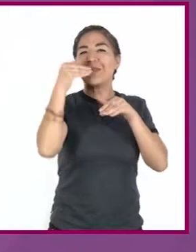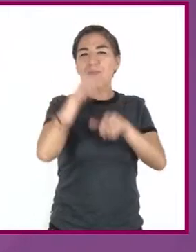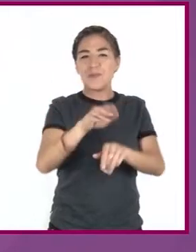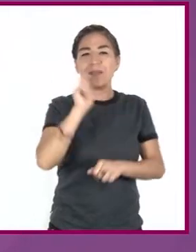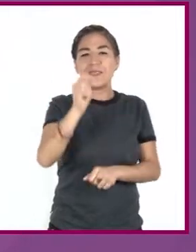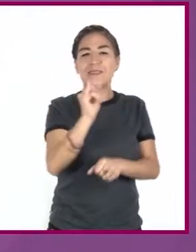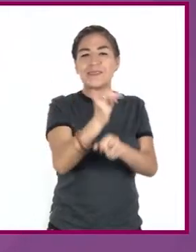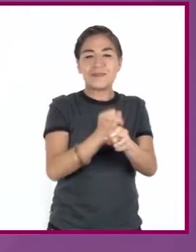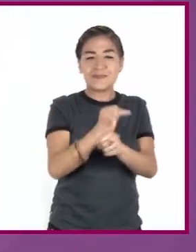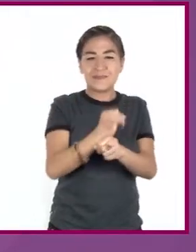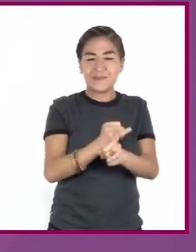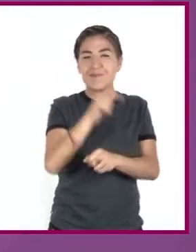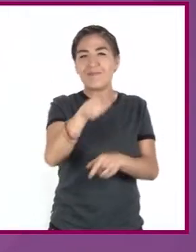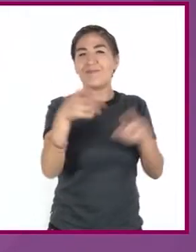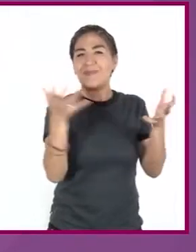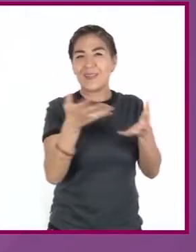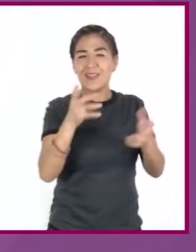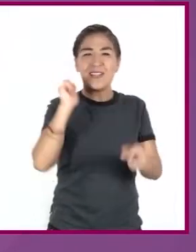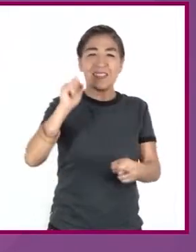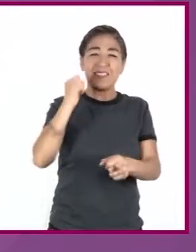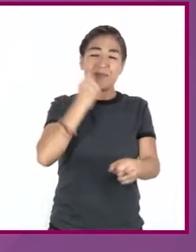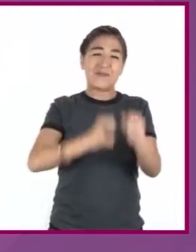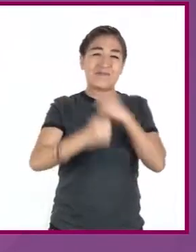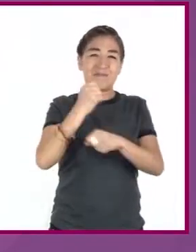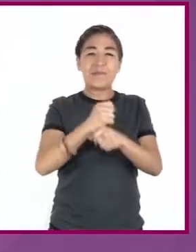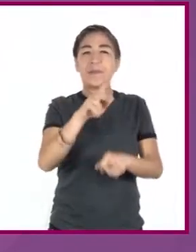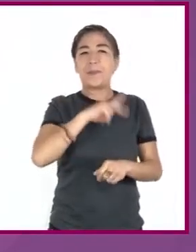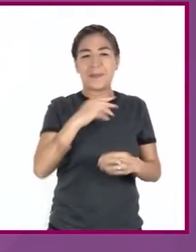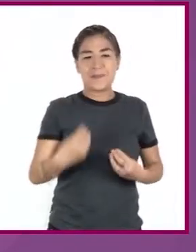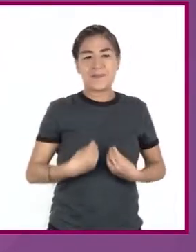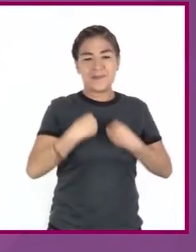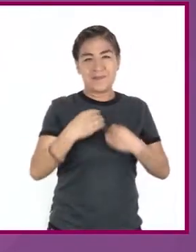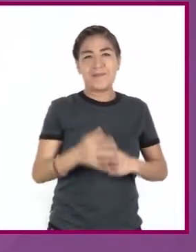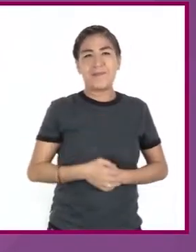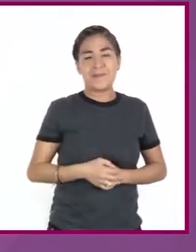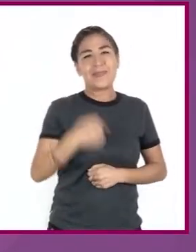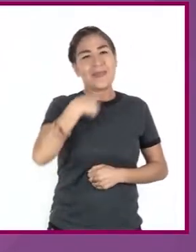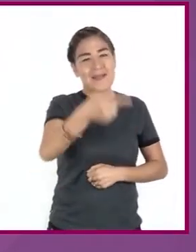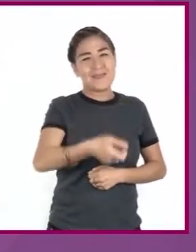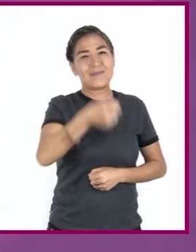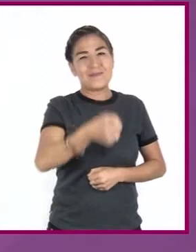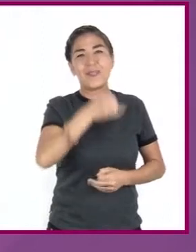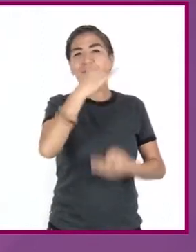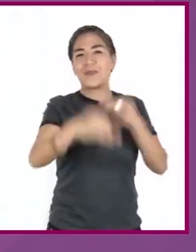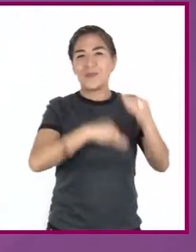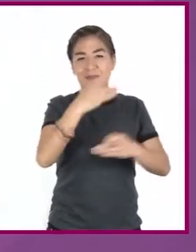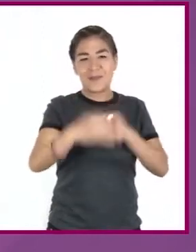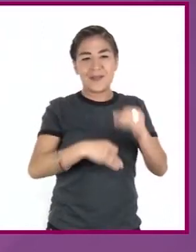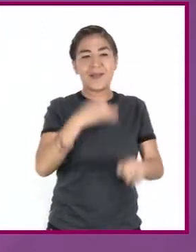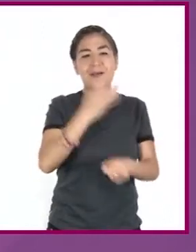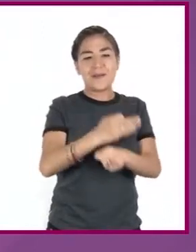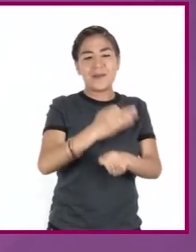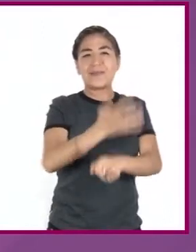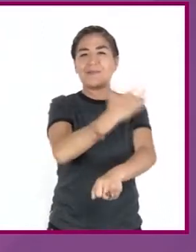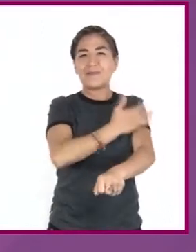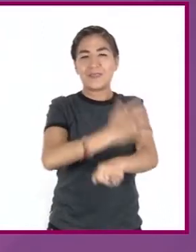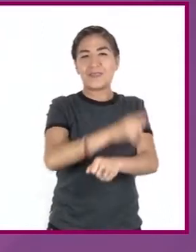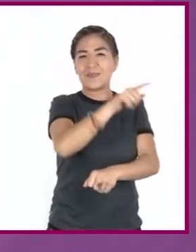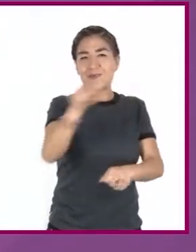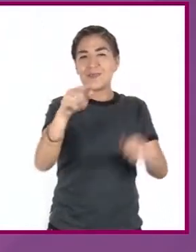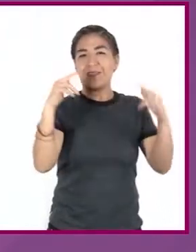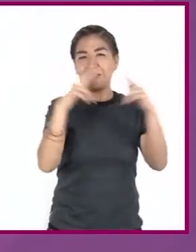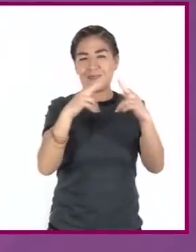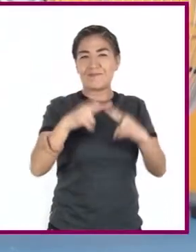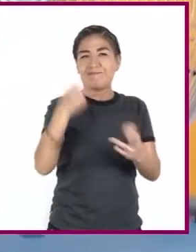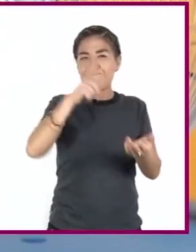las investigaciones que realicé a lo largo de mi vida. Les envío un cordial saludo a todas y a todos los que nos acompañan desde sus